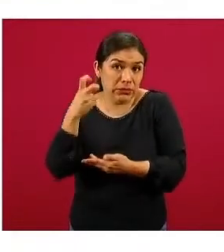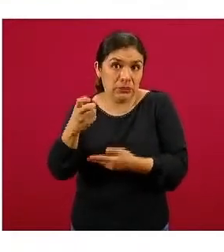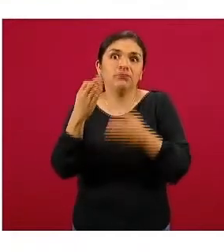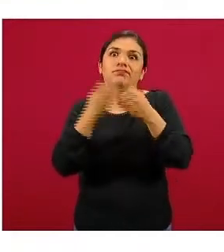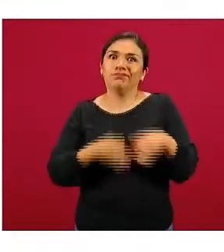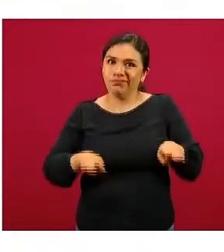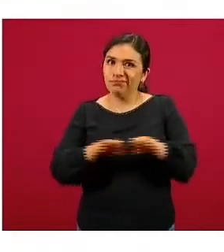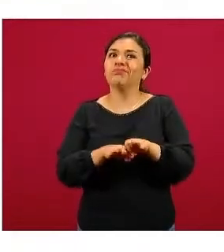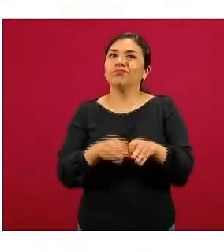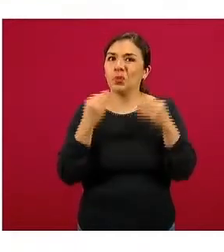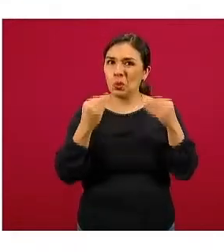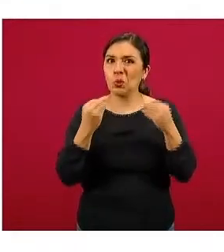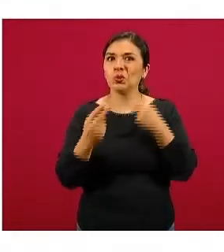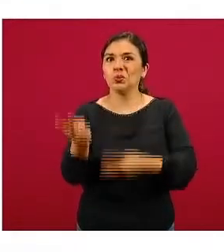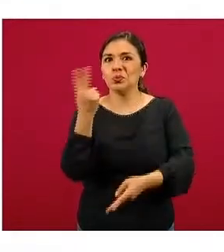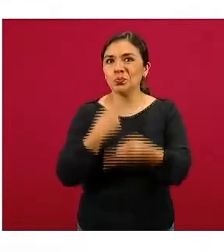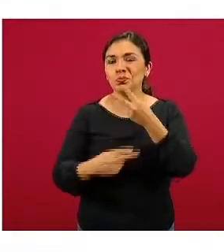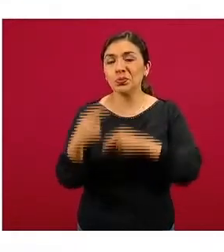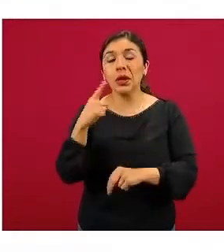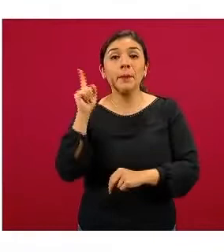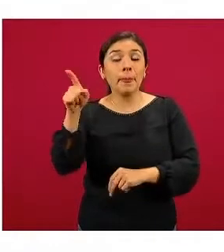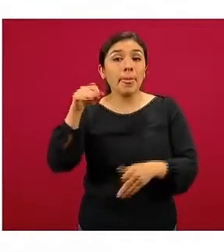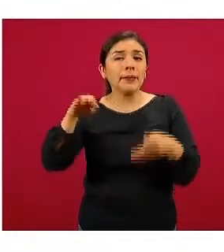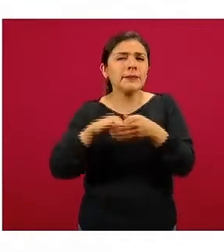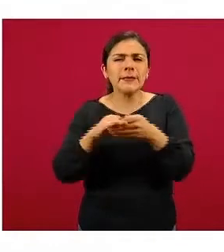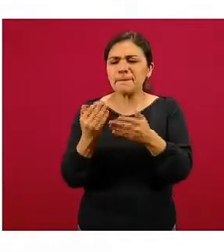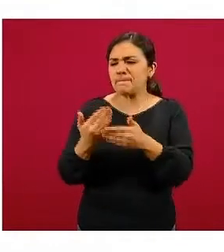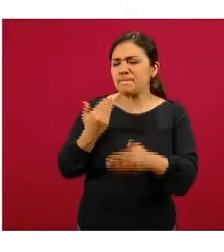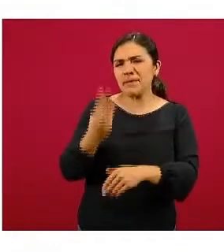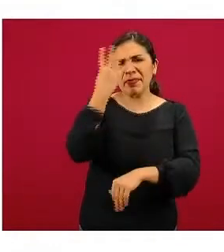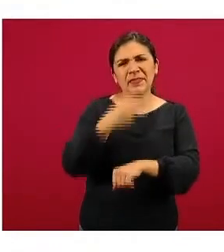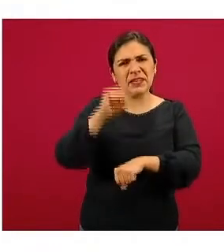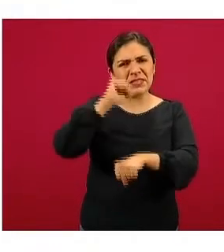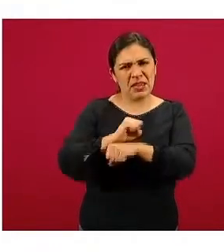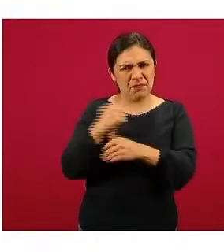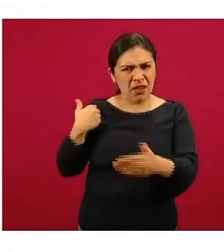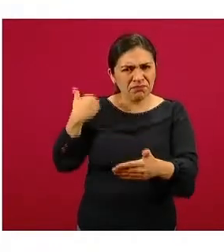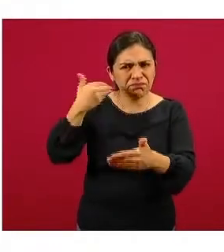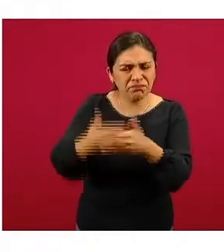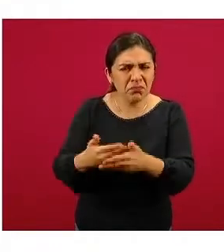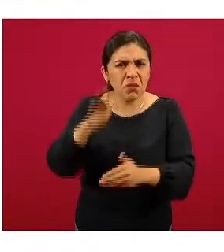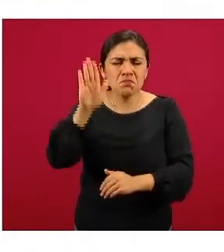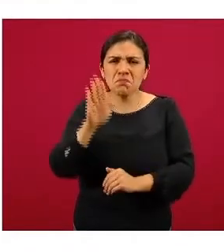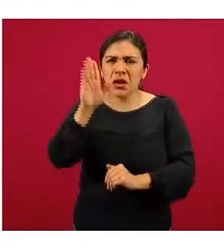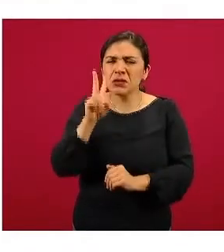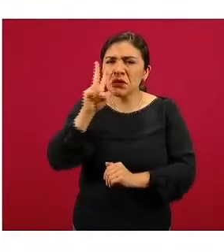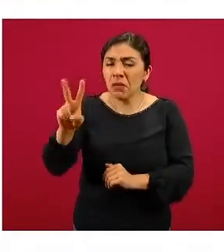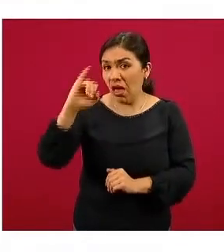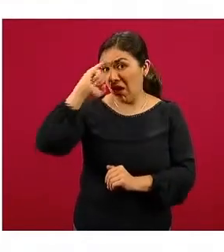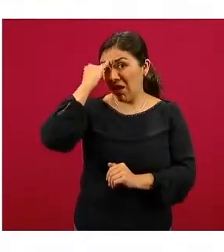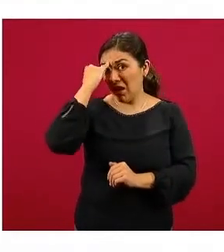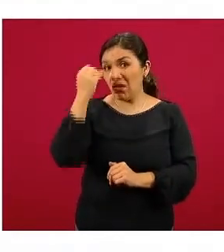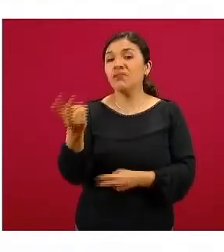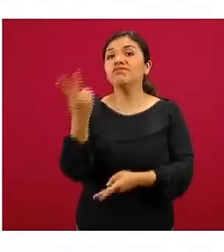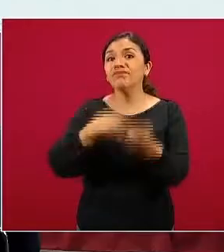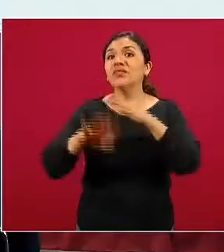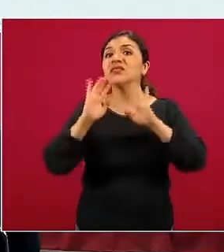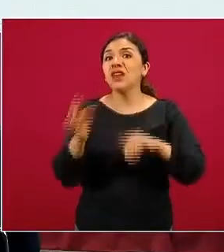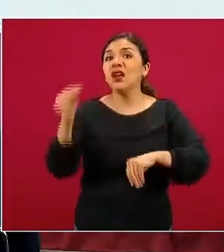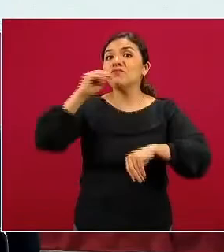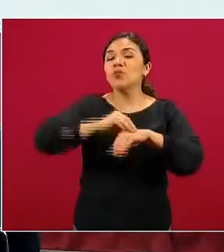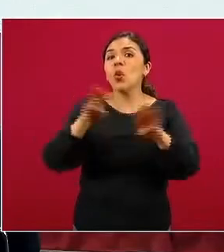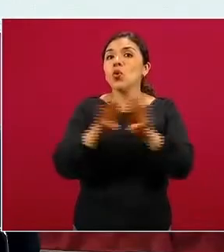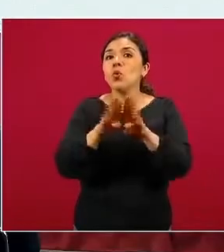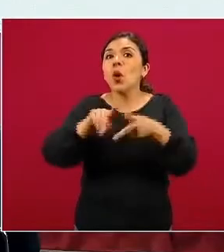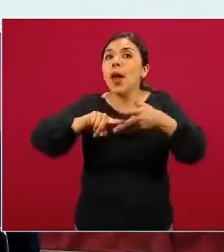importante. Prácticamente en las últimas 3 semanas pareciera entonces que la India está ingresando ya a un